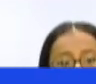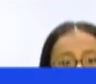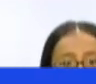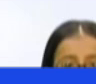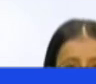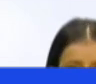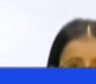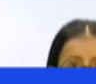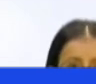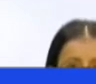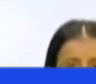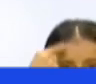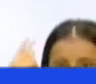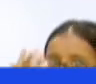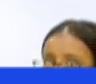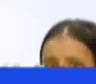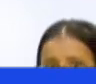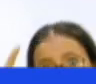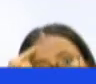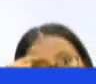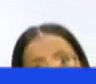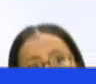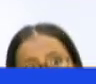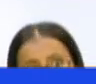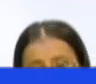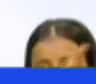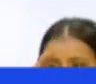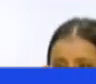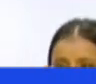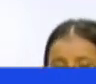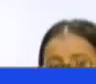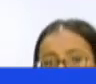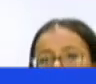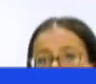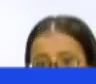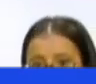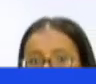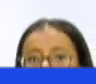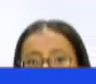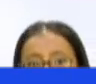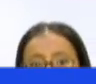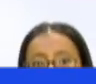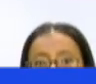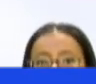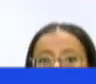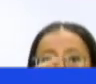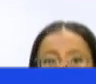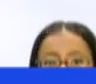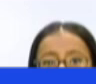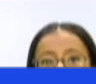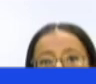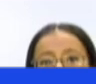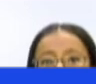Ramírez a cambio de protección. Caso registrado con el número